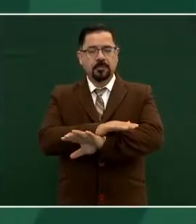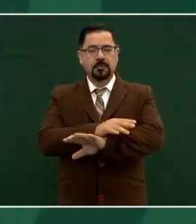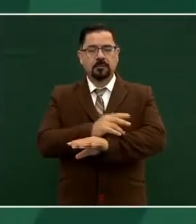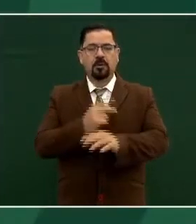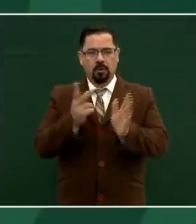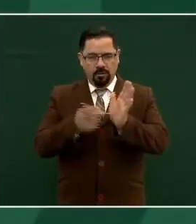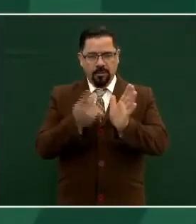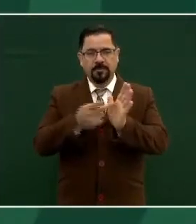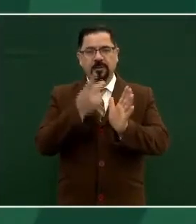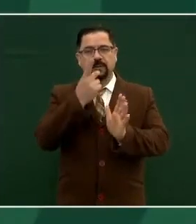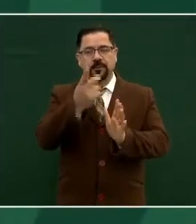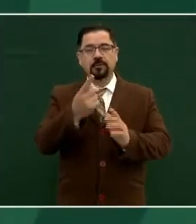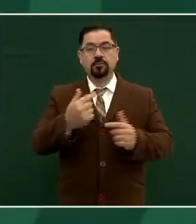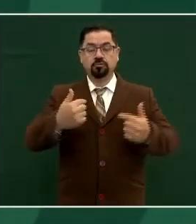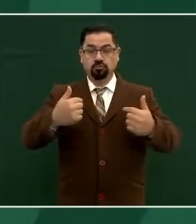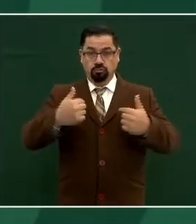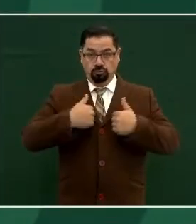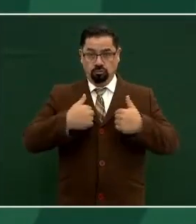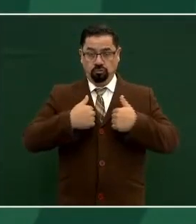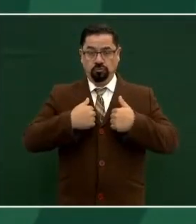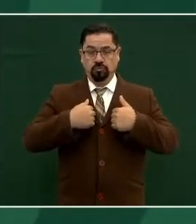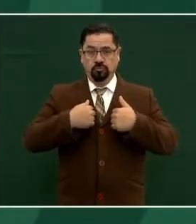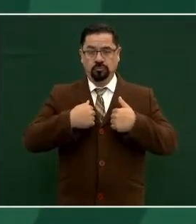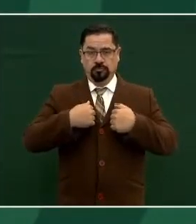Repito, yo admiro,